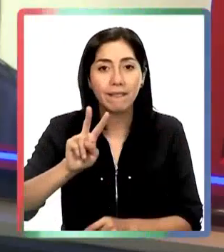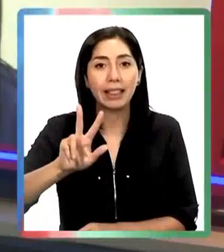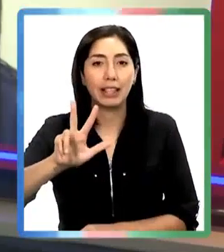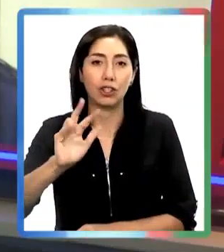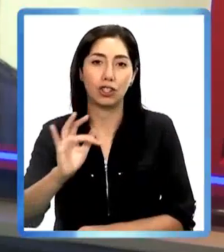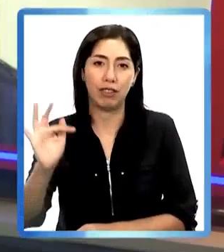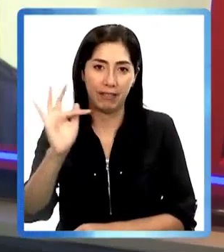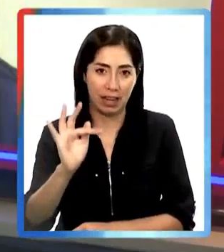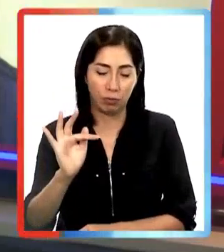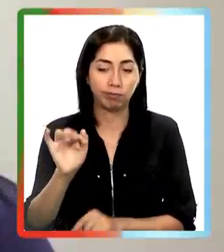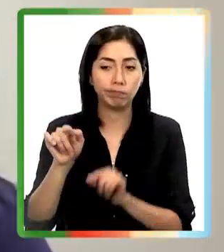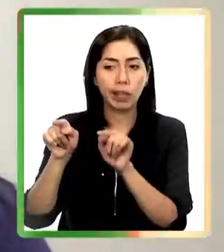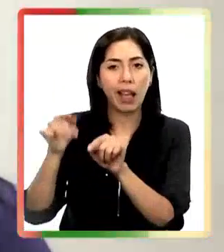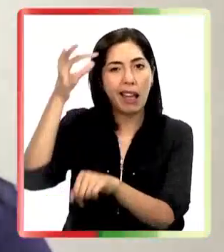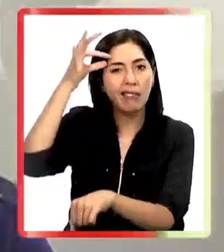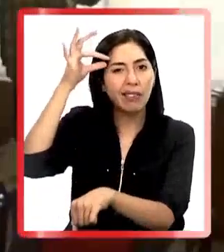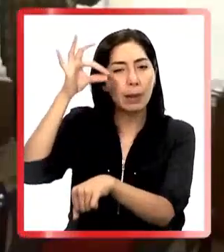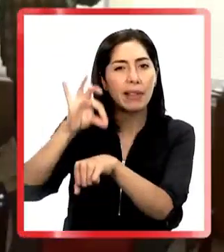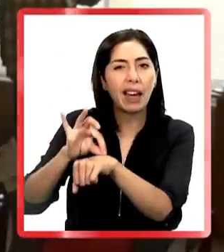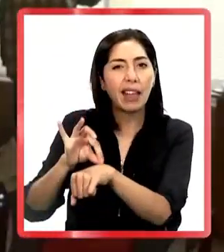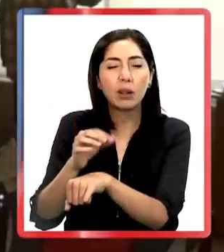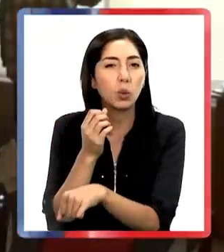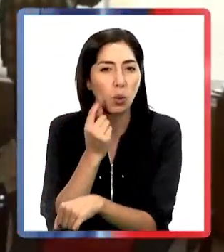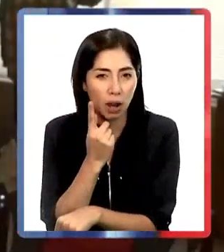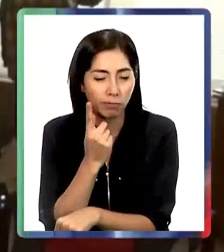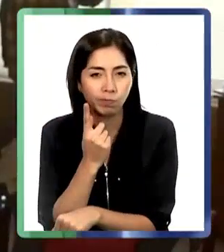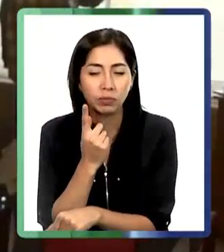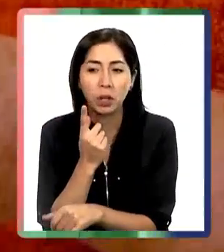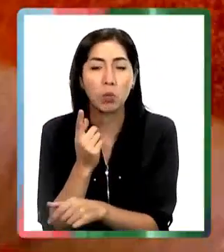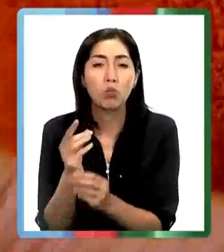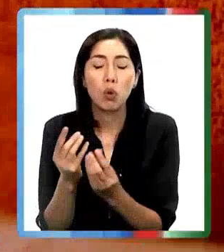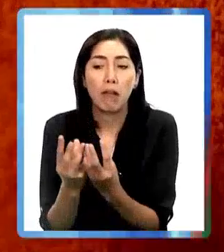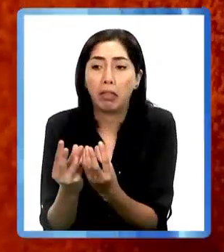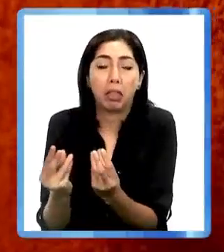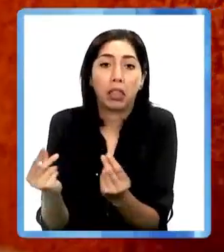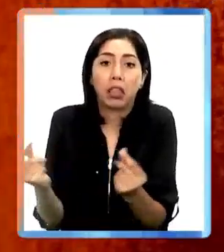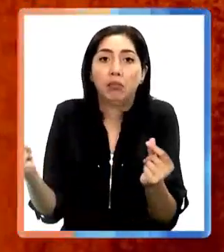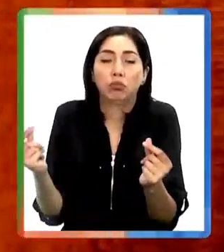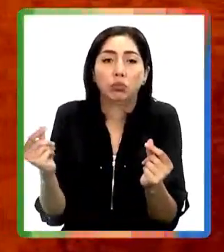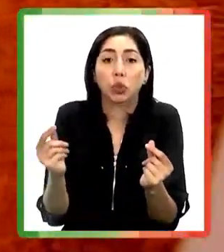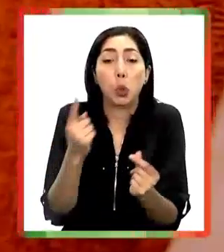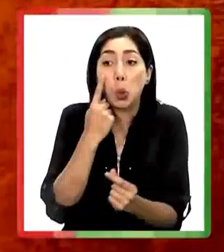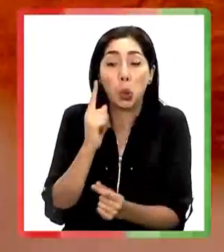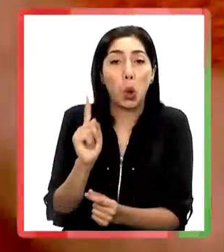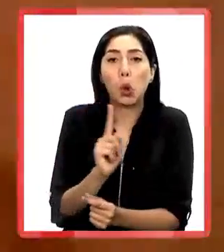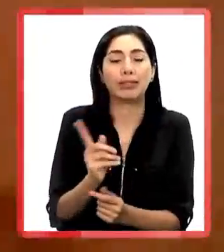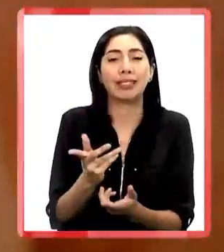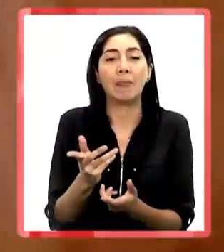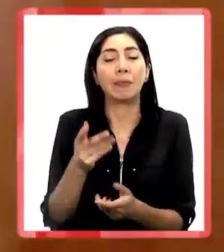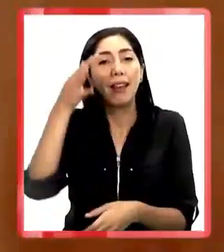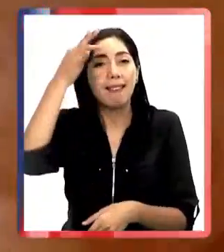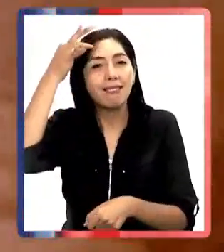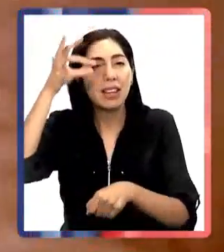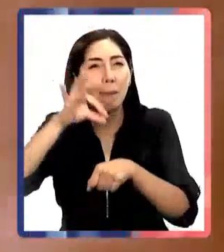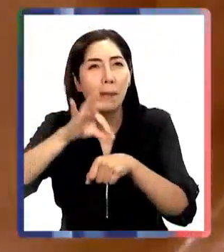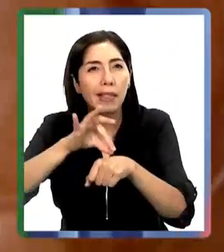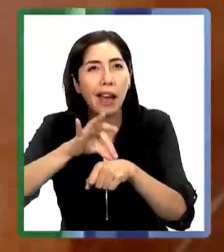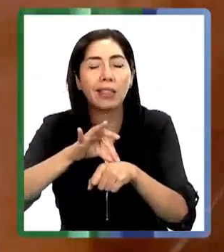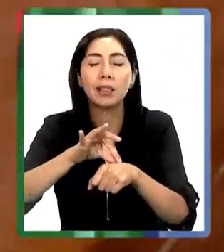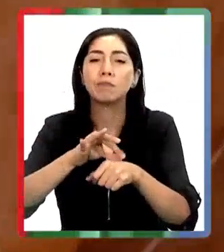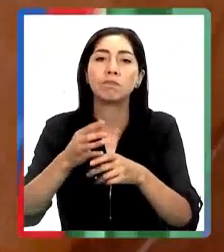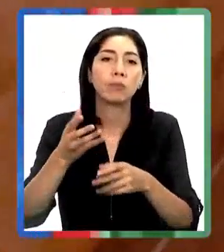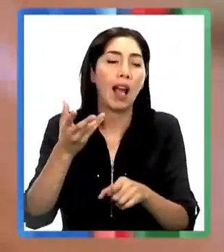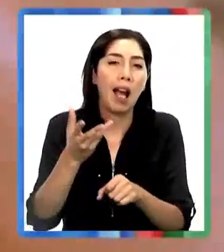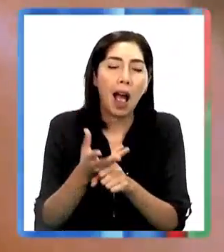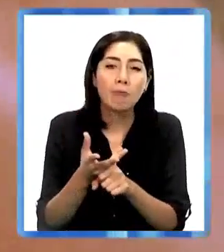cierto es que estas enfermedades son enfermedades que son muy invisibles en nuestro país. Son aquellas enfermedades en las